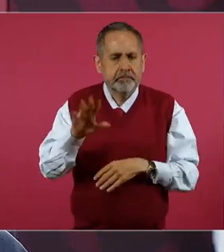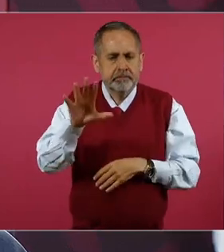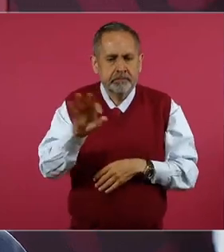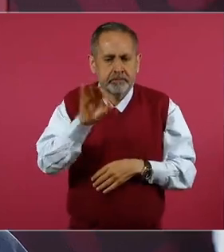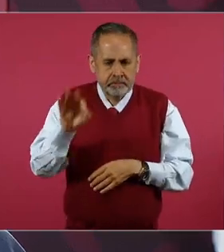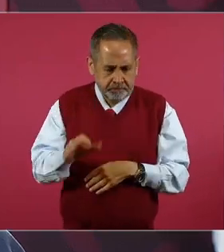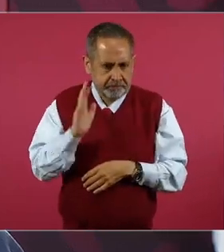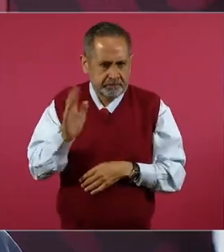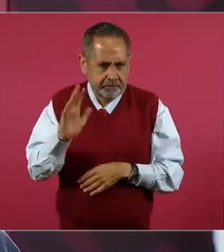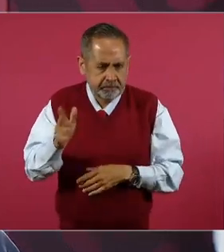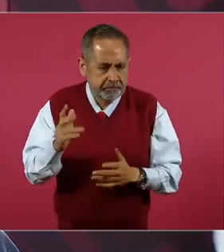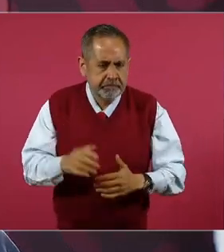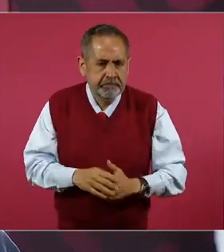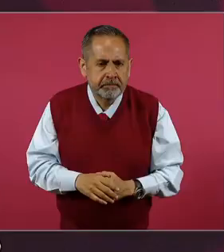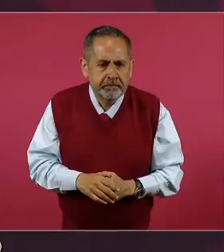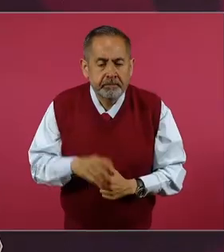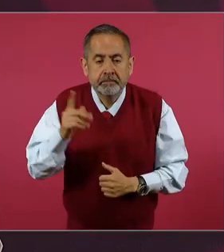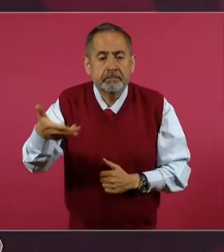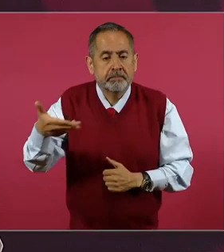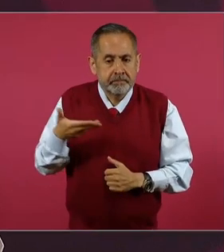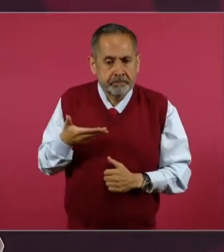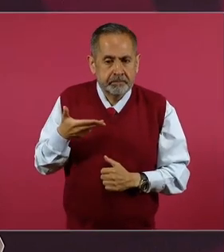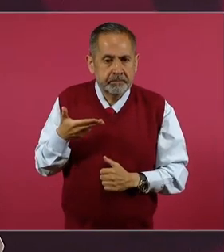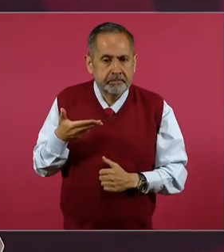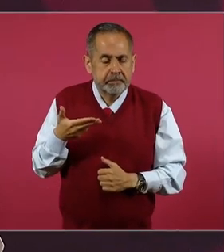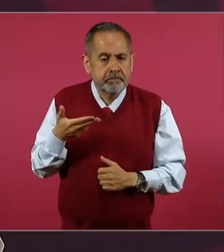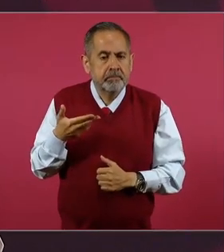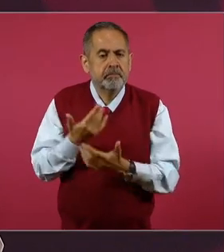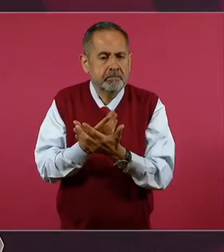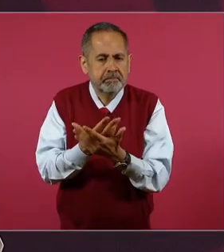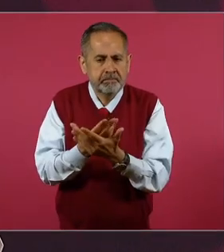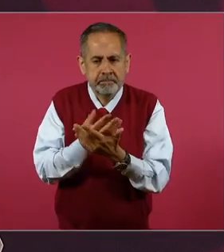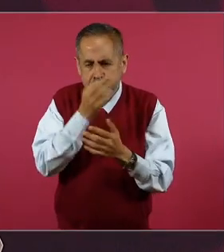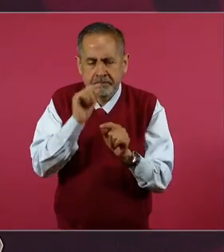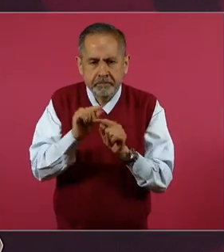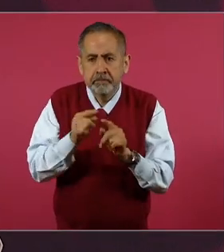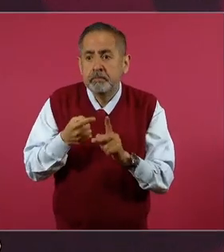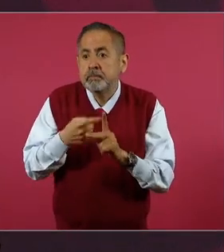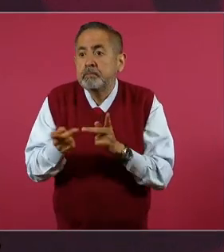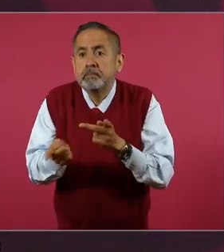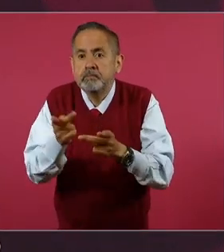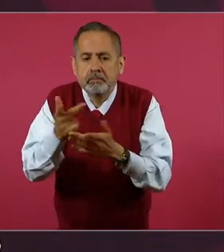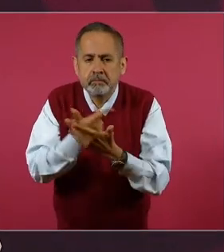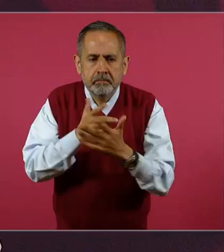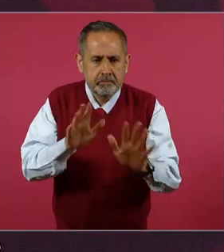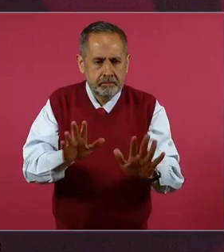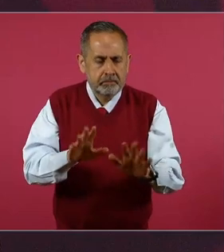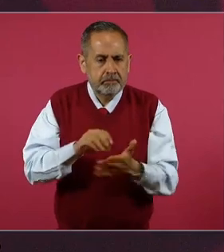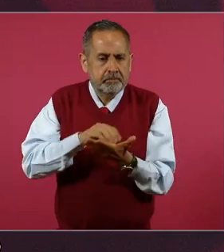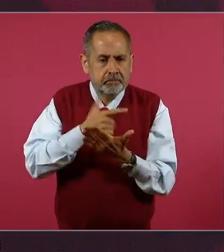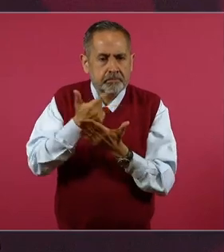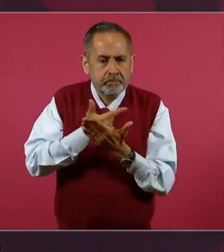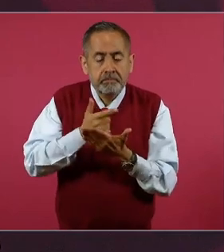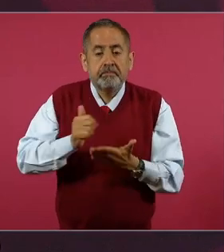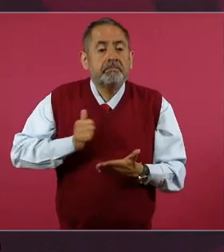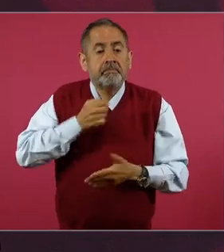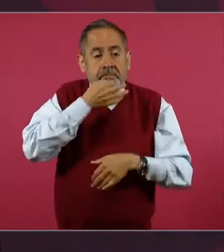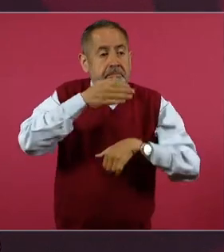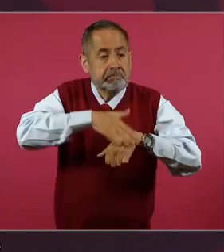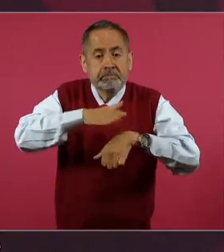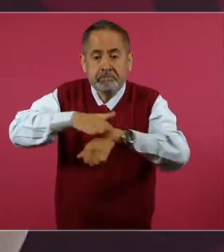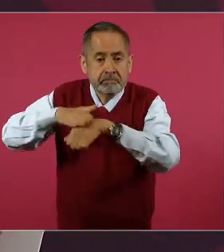95%. Entonces, me pidieron que esperemos, y el censo también aprovecho para decirle a la